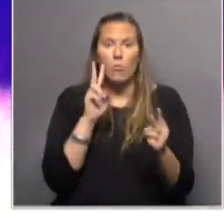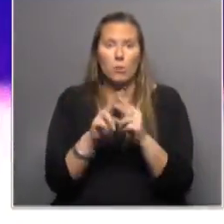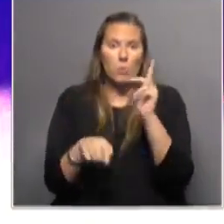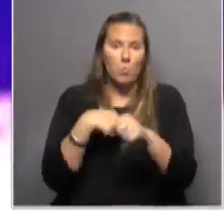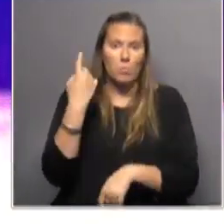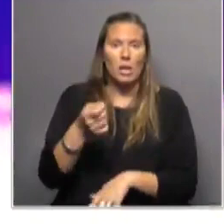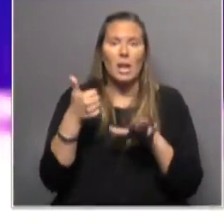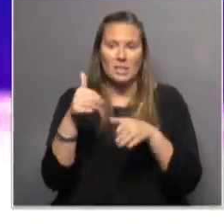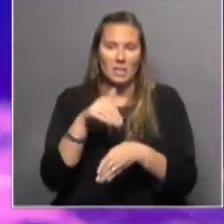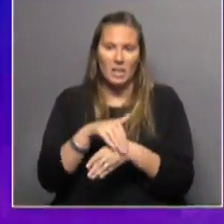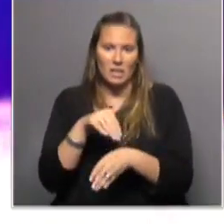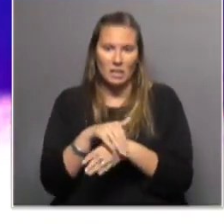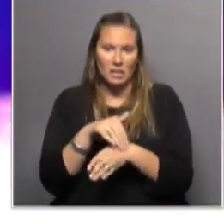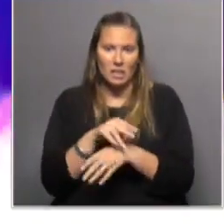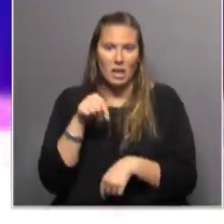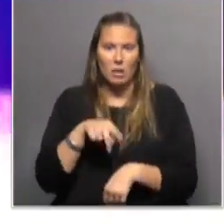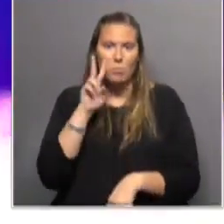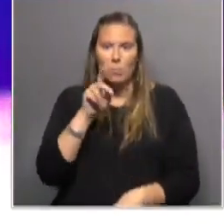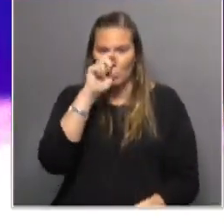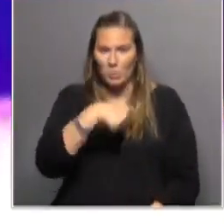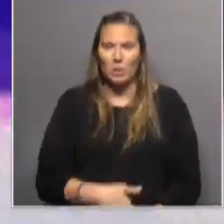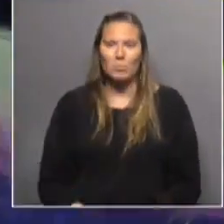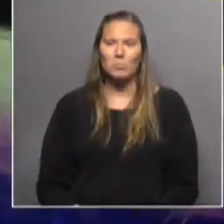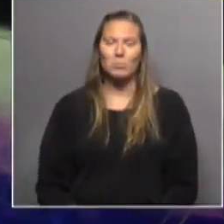mañana a las 18 horas nos vemos acá en Mirar Montevideo